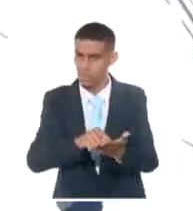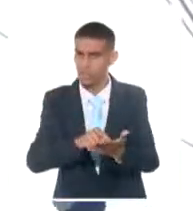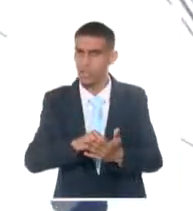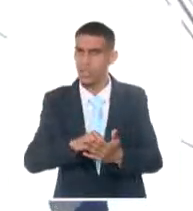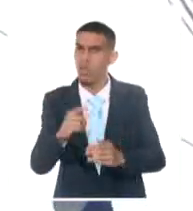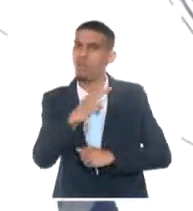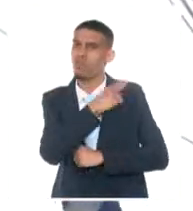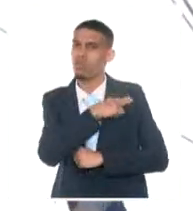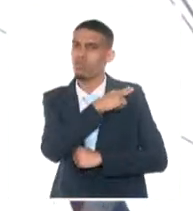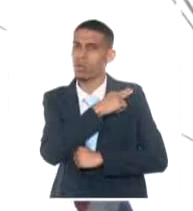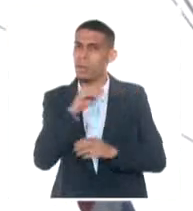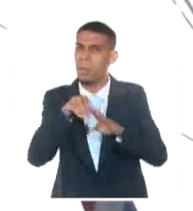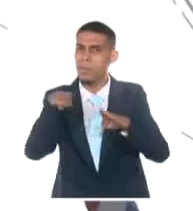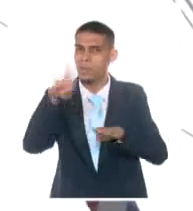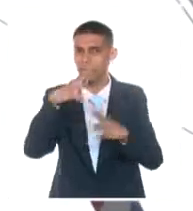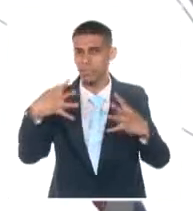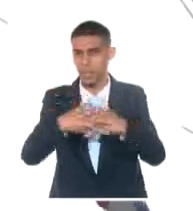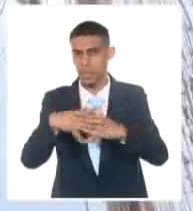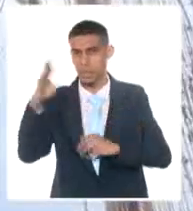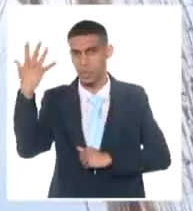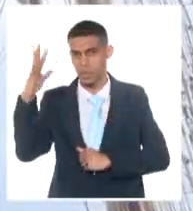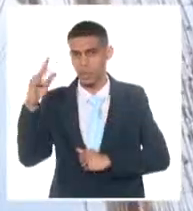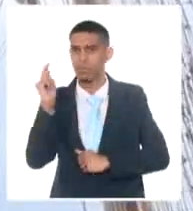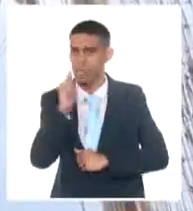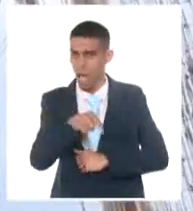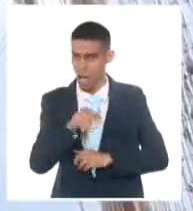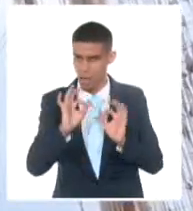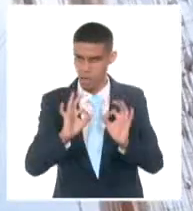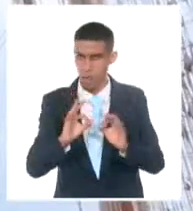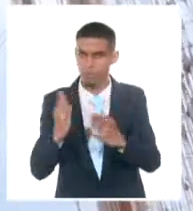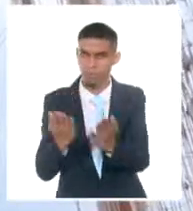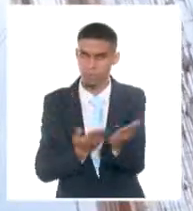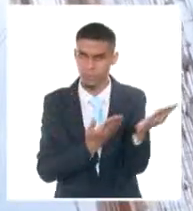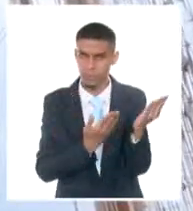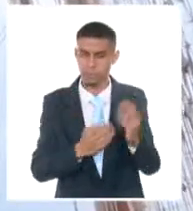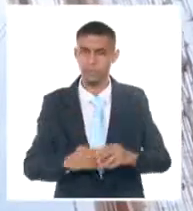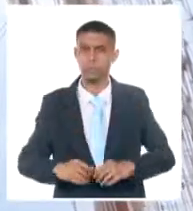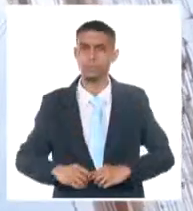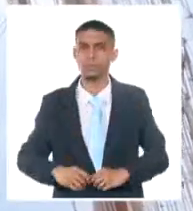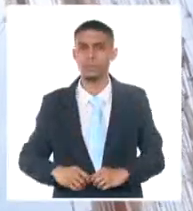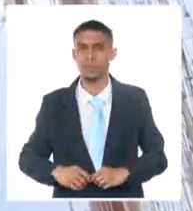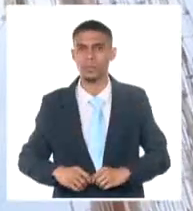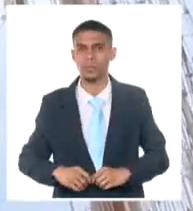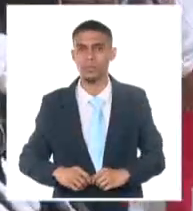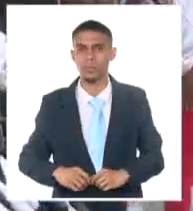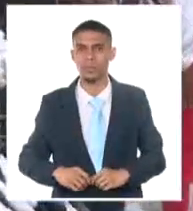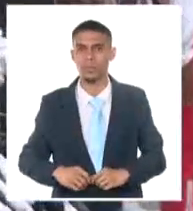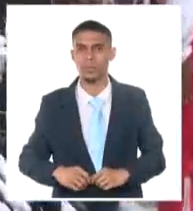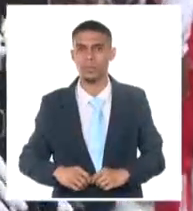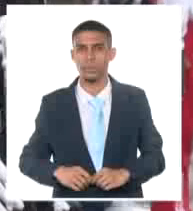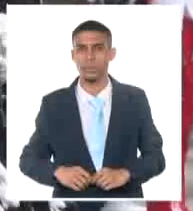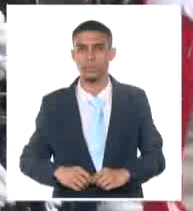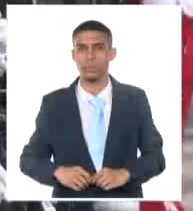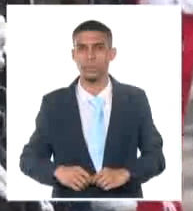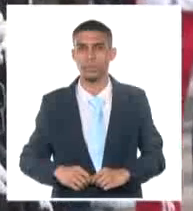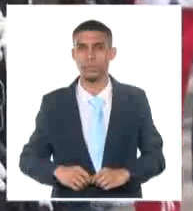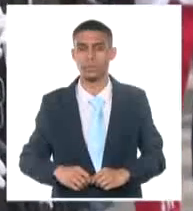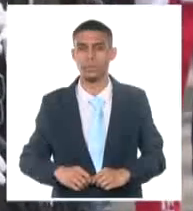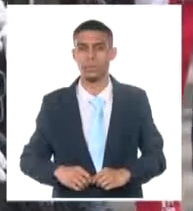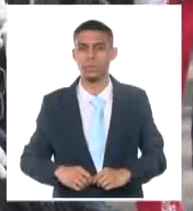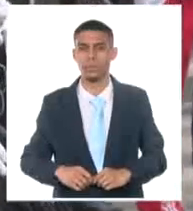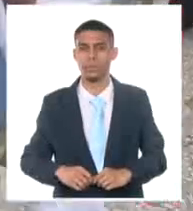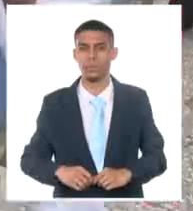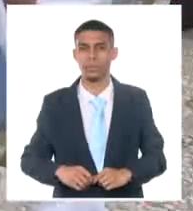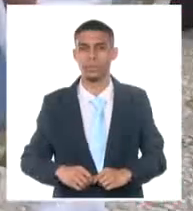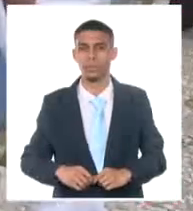del Ministerio de Relaciones Exteriores. Muy bien, buen miembro de nuestra Fuerza Armada, le doy la más cordial bienvenida